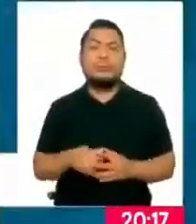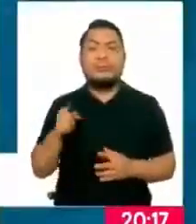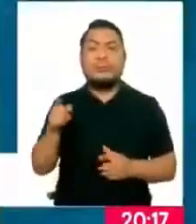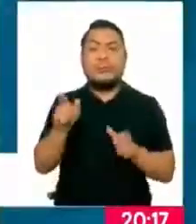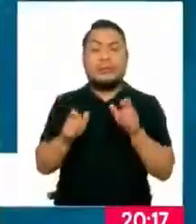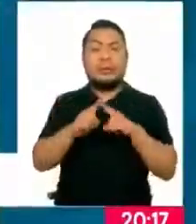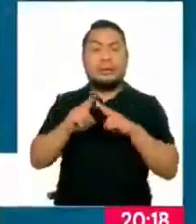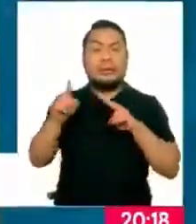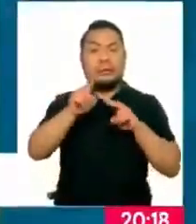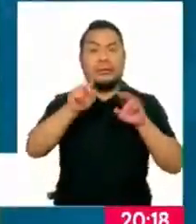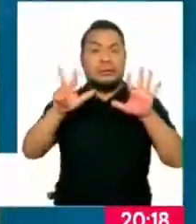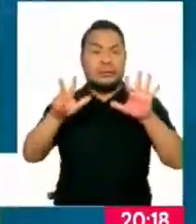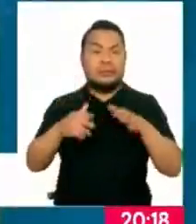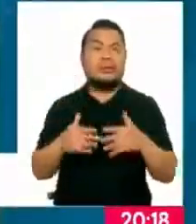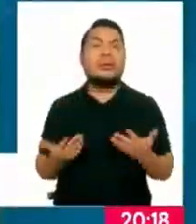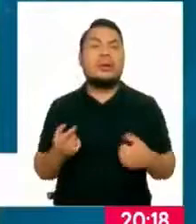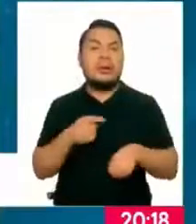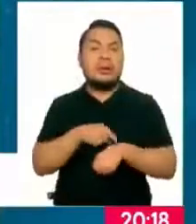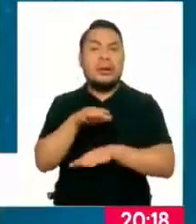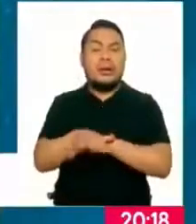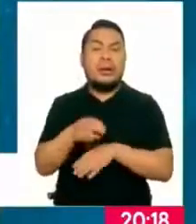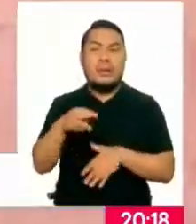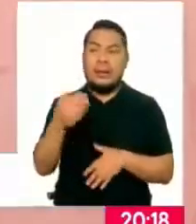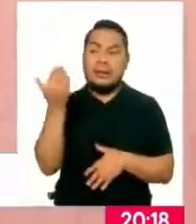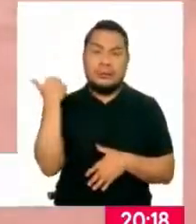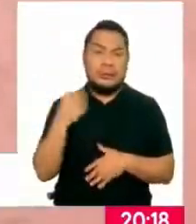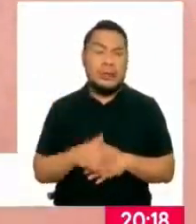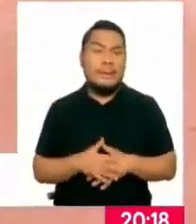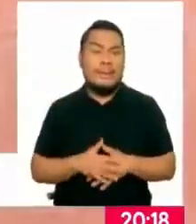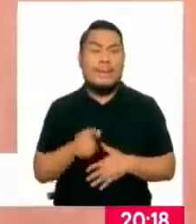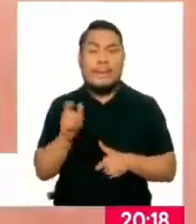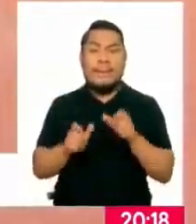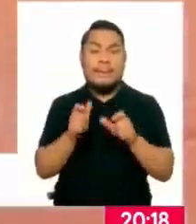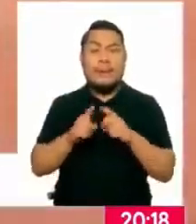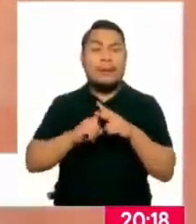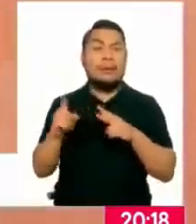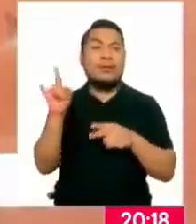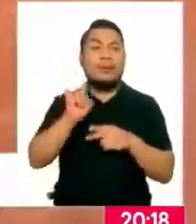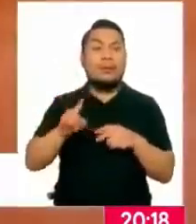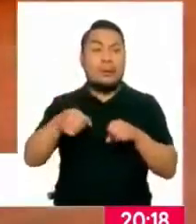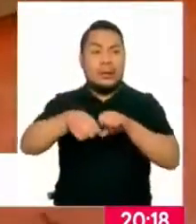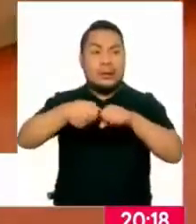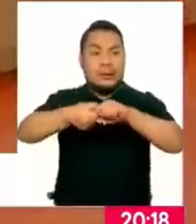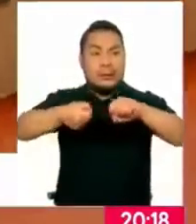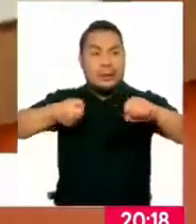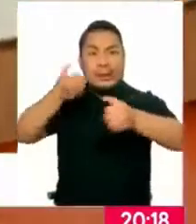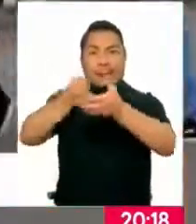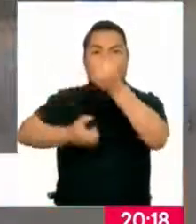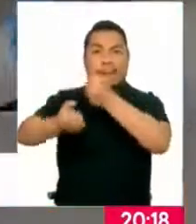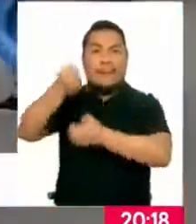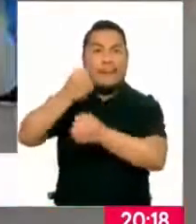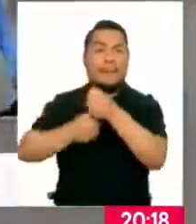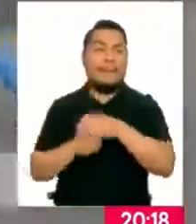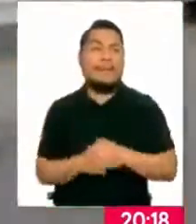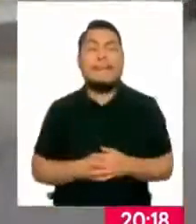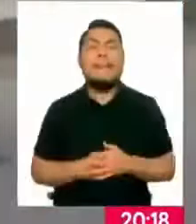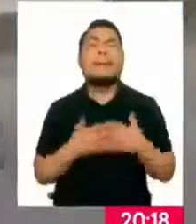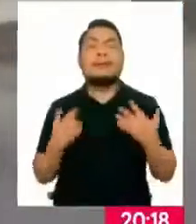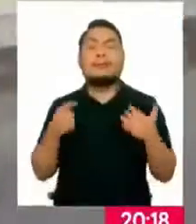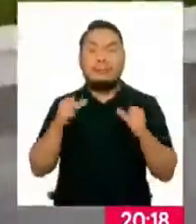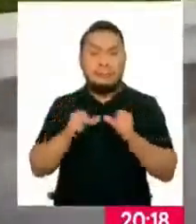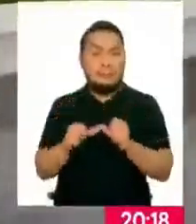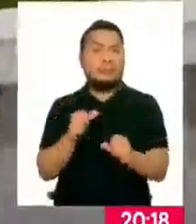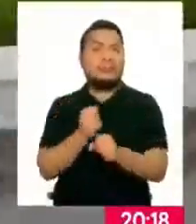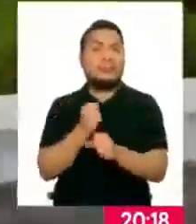fuga de los 18 internos se produjo en la tarde del último martes. Los presos utilizaron cuerdas para trepar los muros. Los operativos